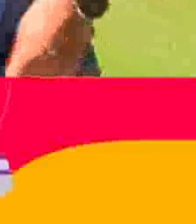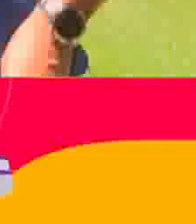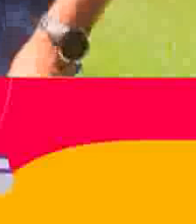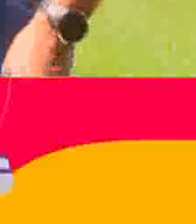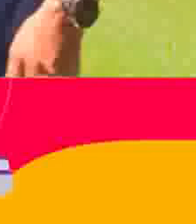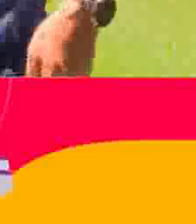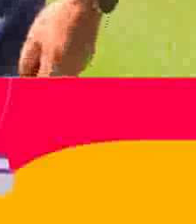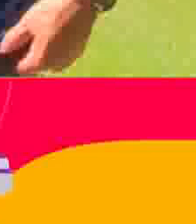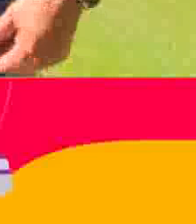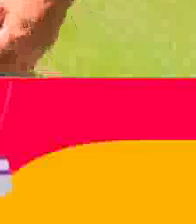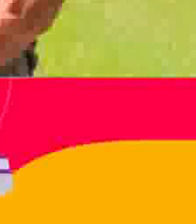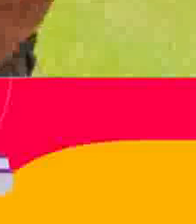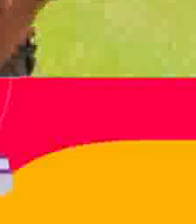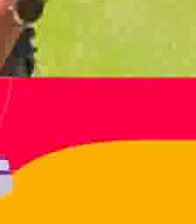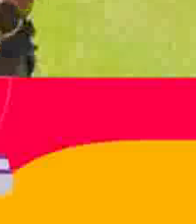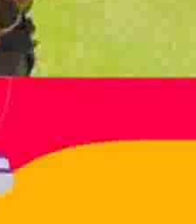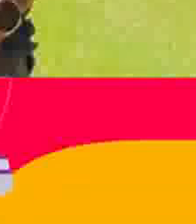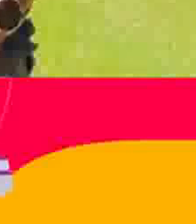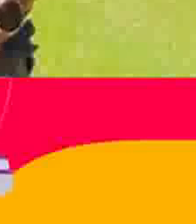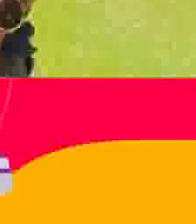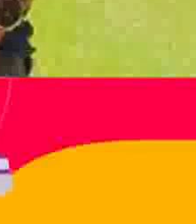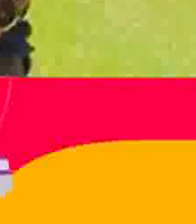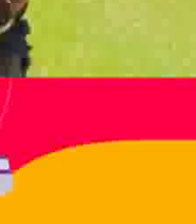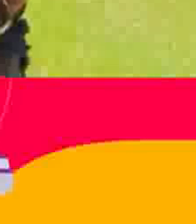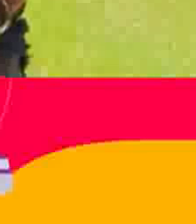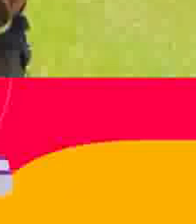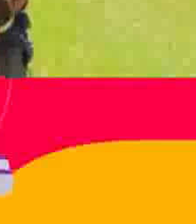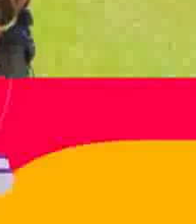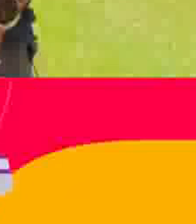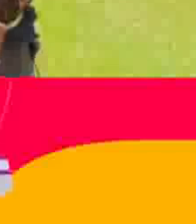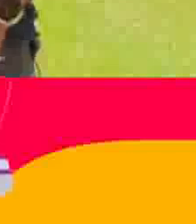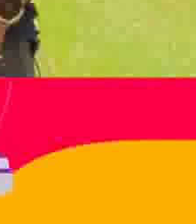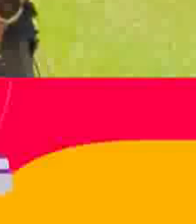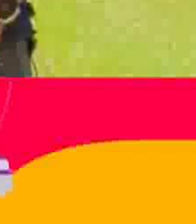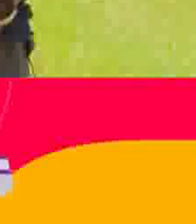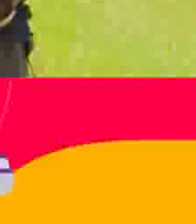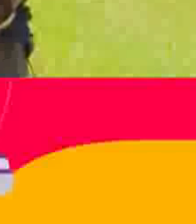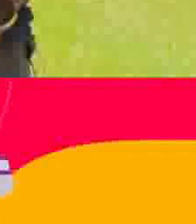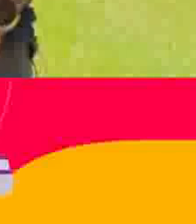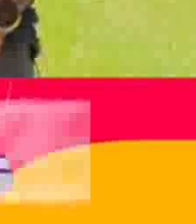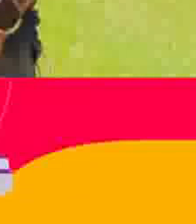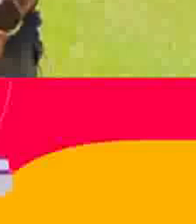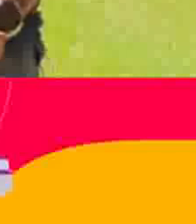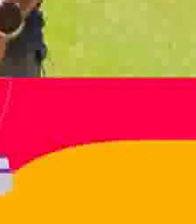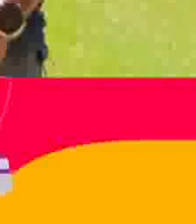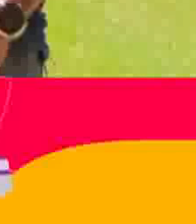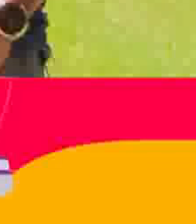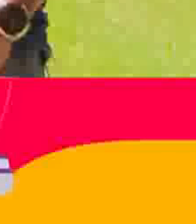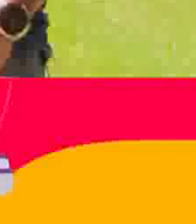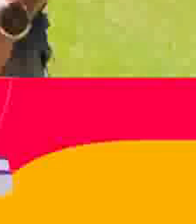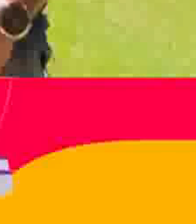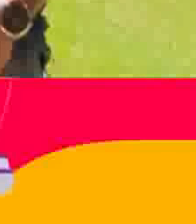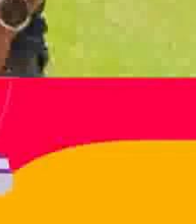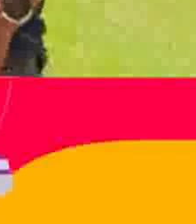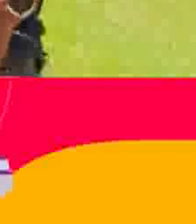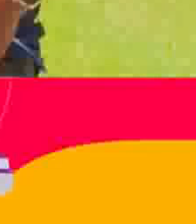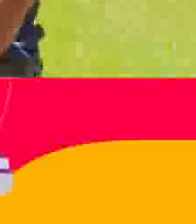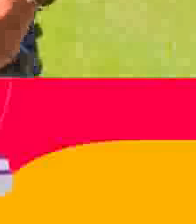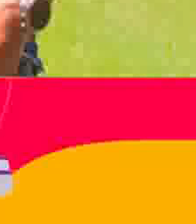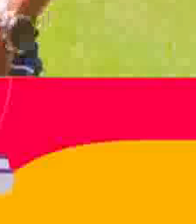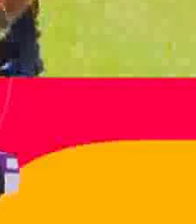colones velocidad y estabilidad garantizadas pasate ya al 408 40